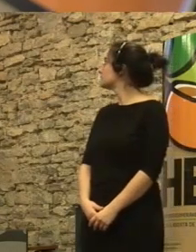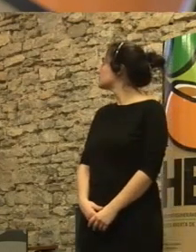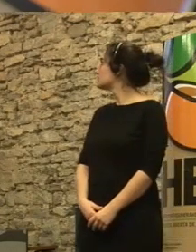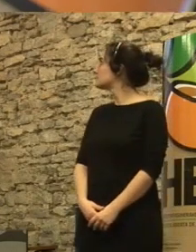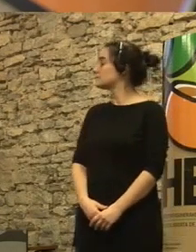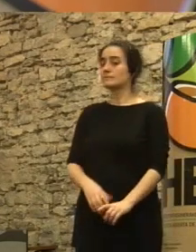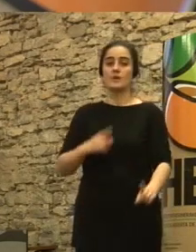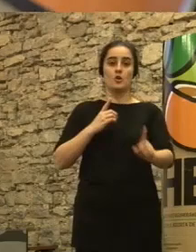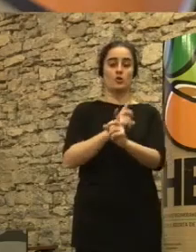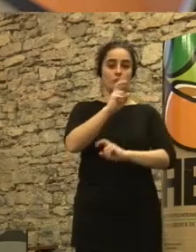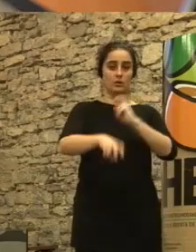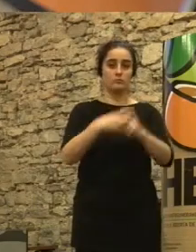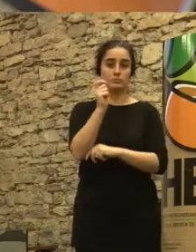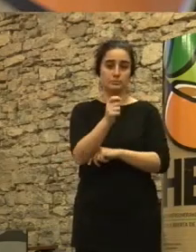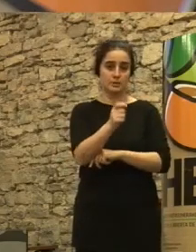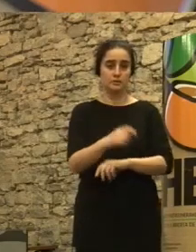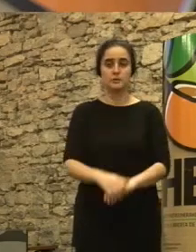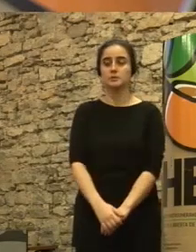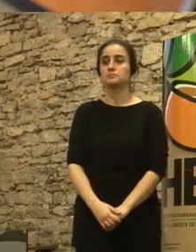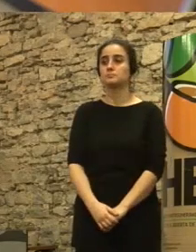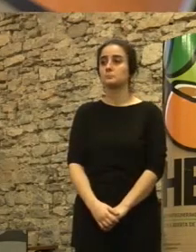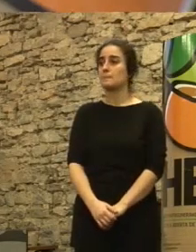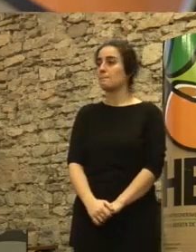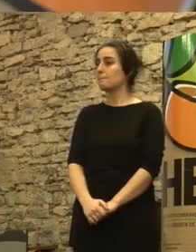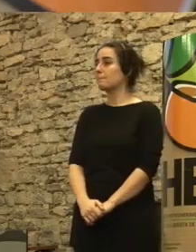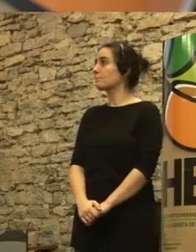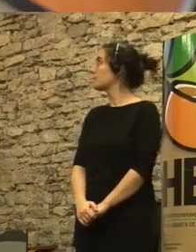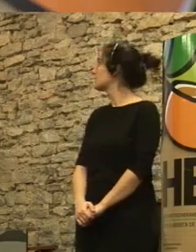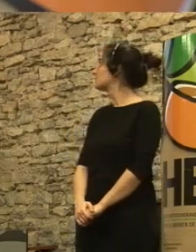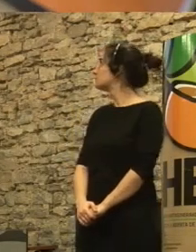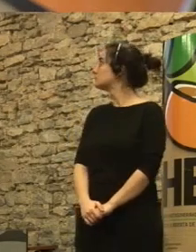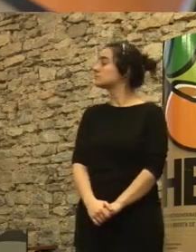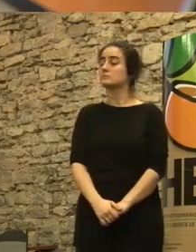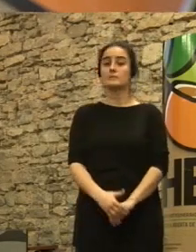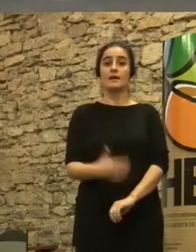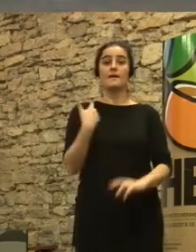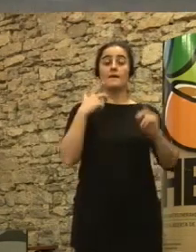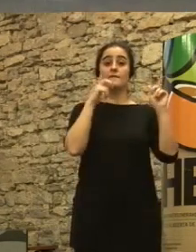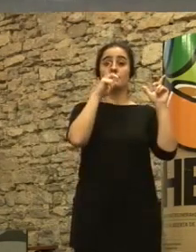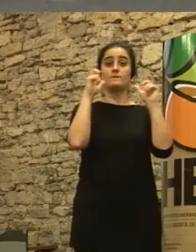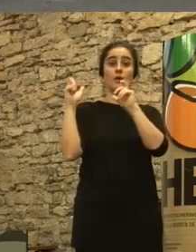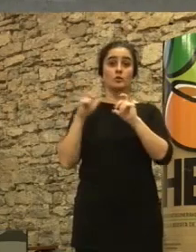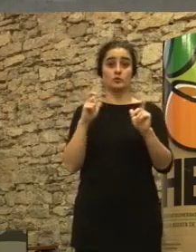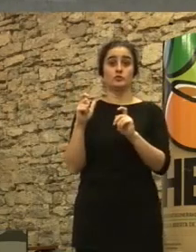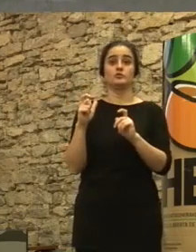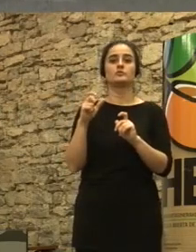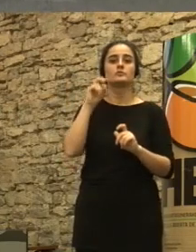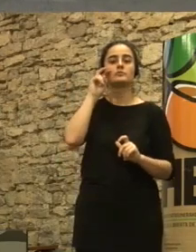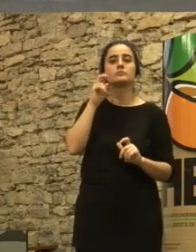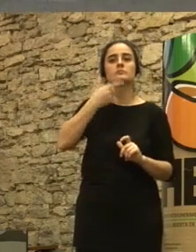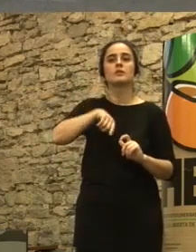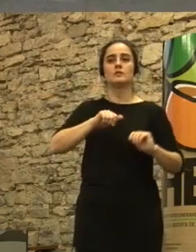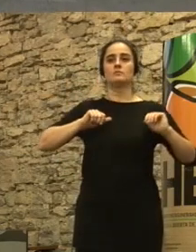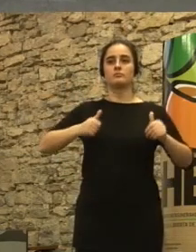Contra la reforma de las pensiones. En estas fotos ya se ve que iniciamos una